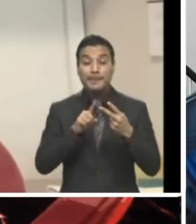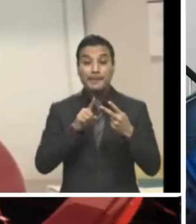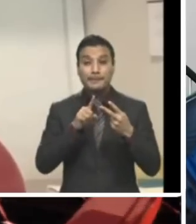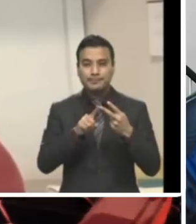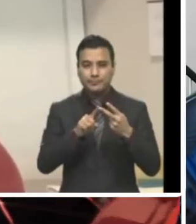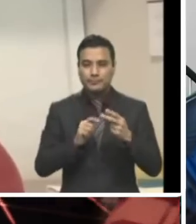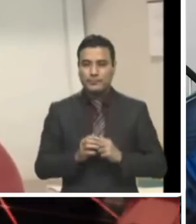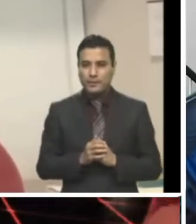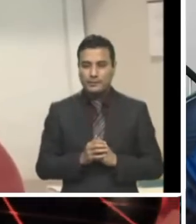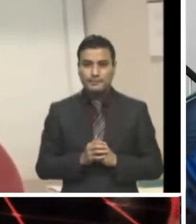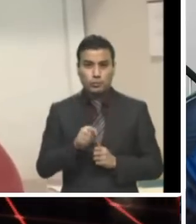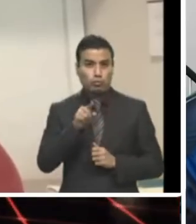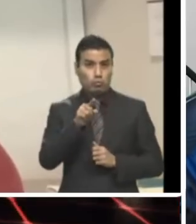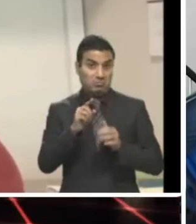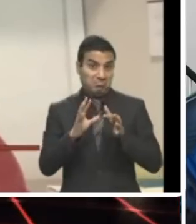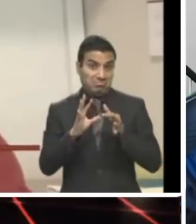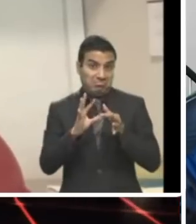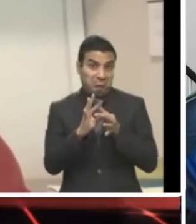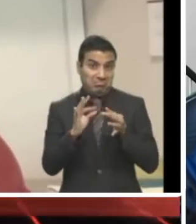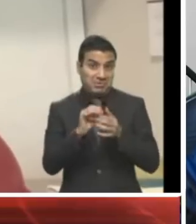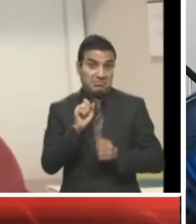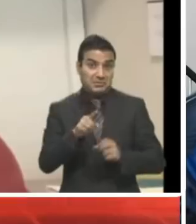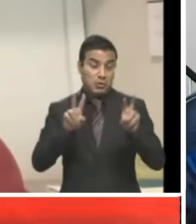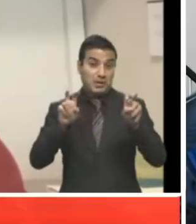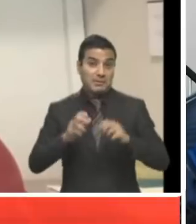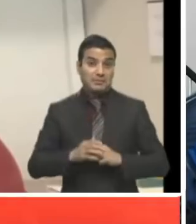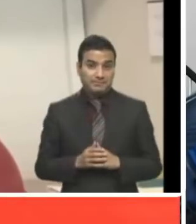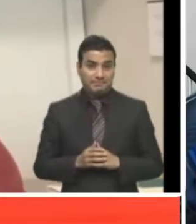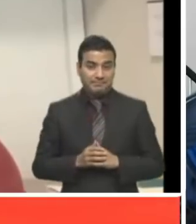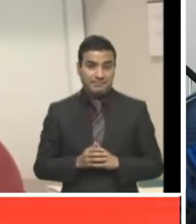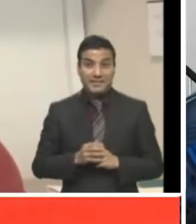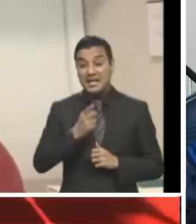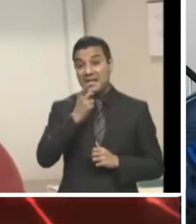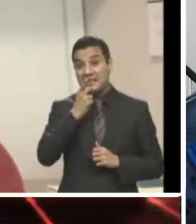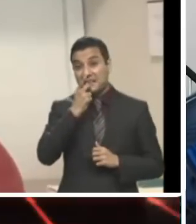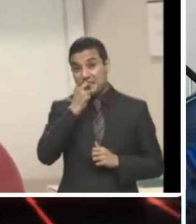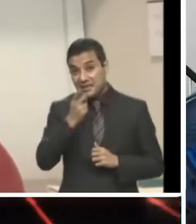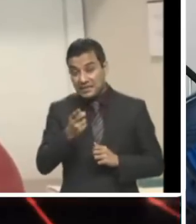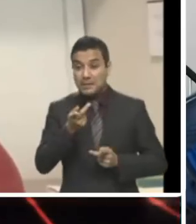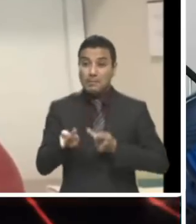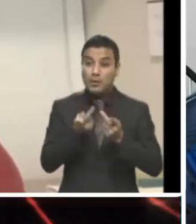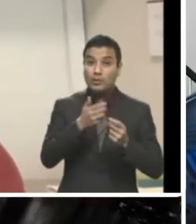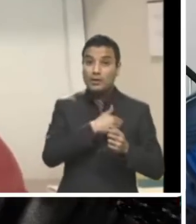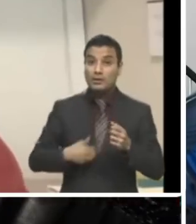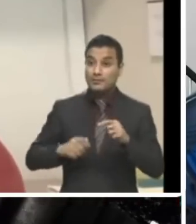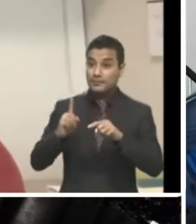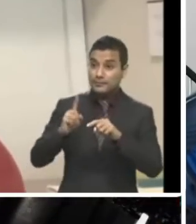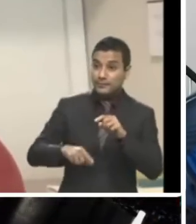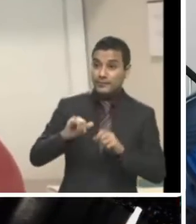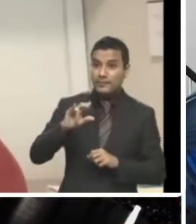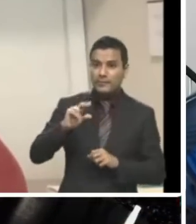muy puntualmente ya que esto lo trajo a la mesa del boicot a este ejercicio histórico de revocación de mandato